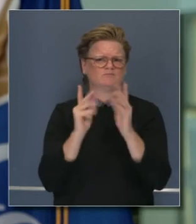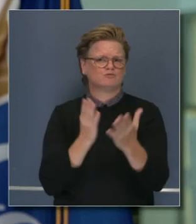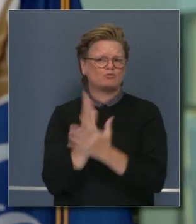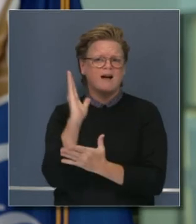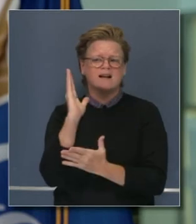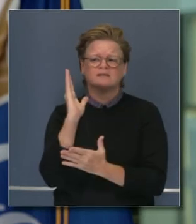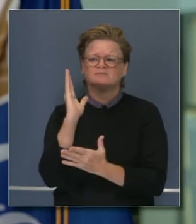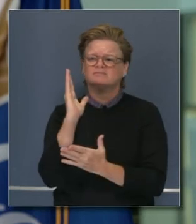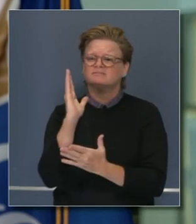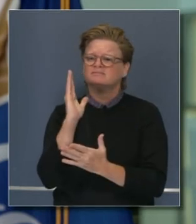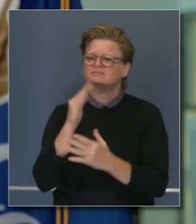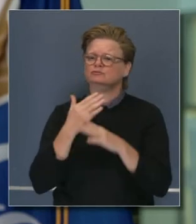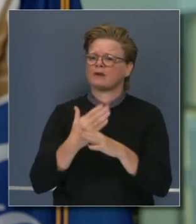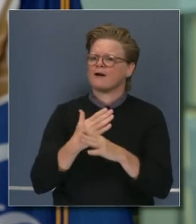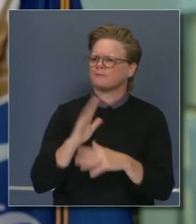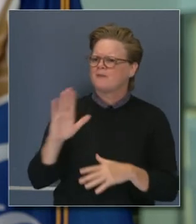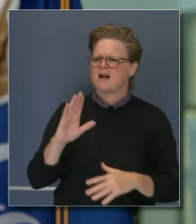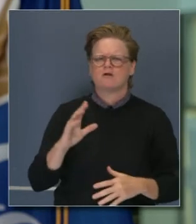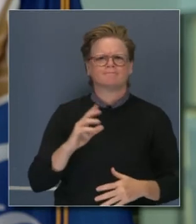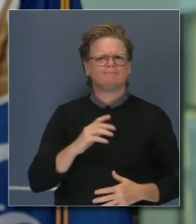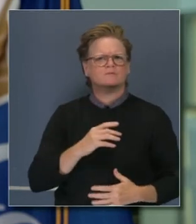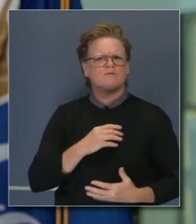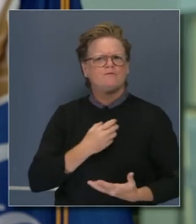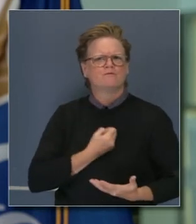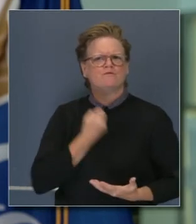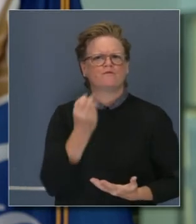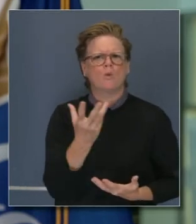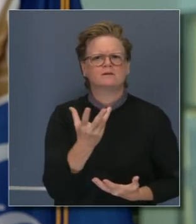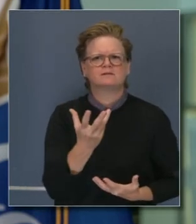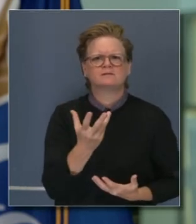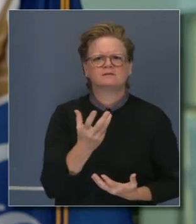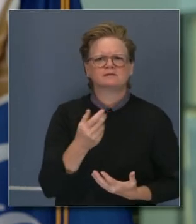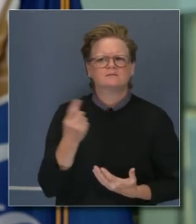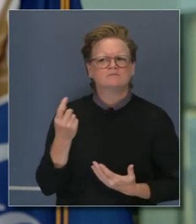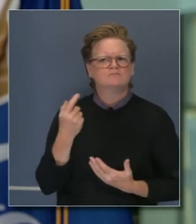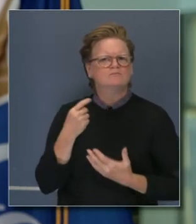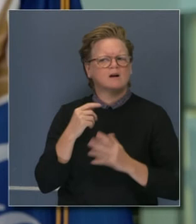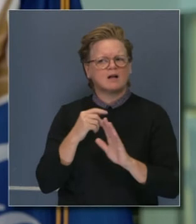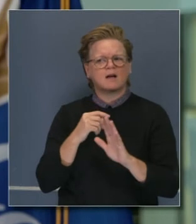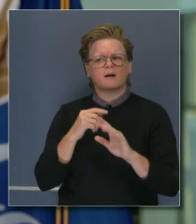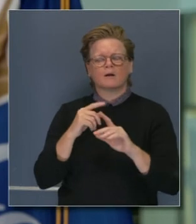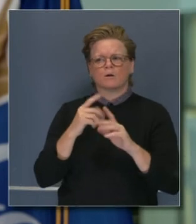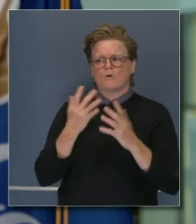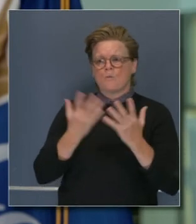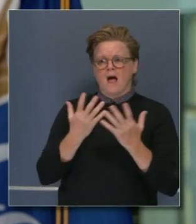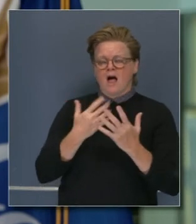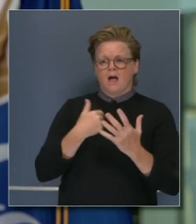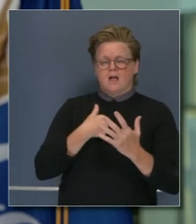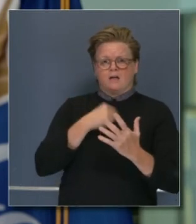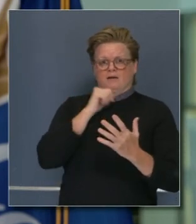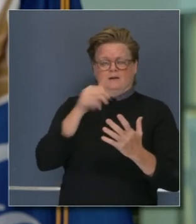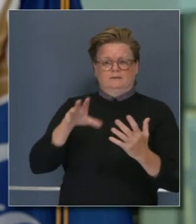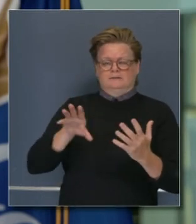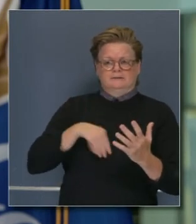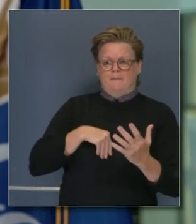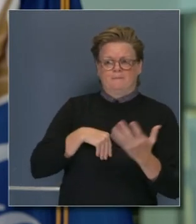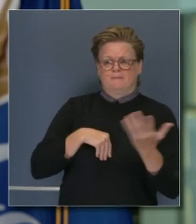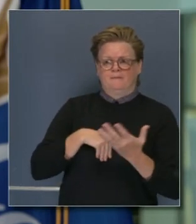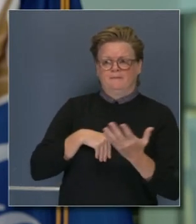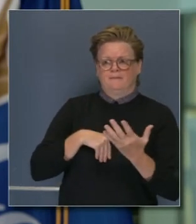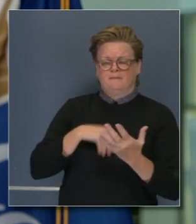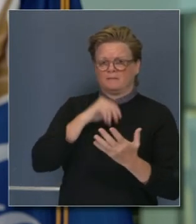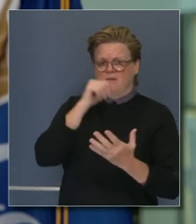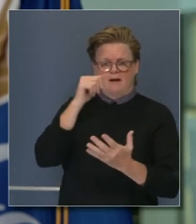quieren expresar su punto de vista. Lo que no respeto, lo que condeno yo, es que la gente lo haga de una forma